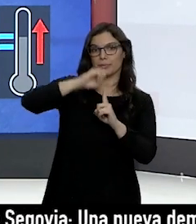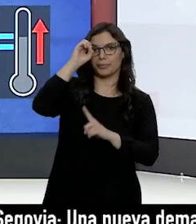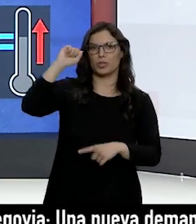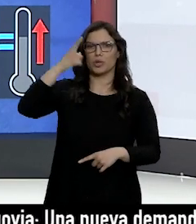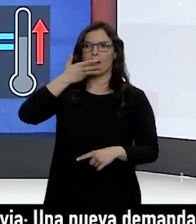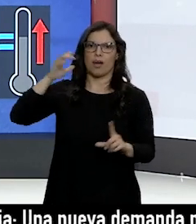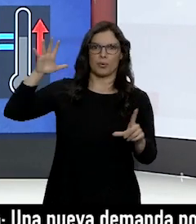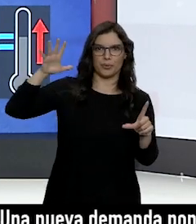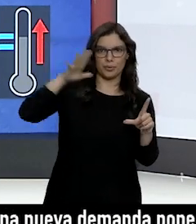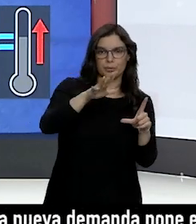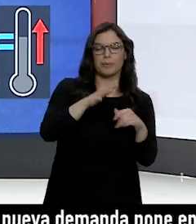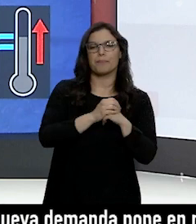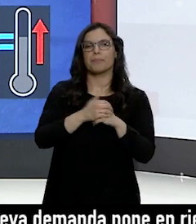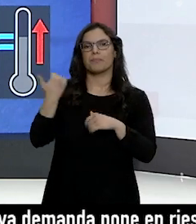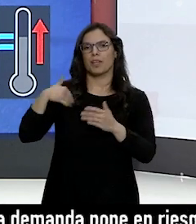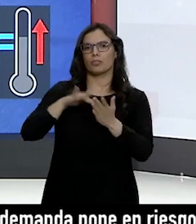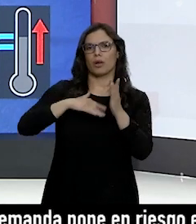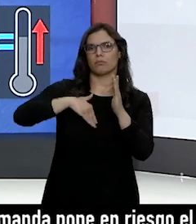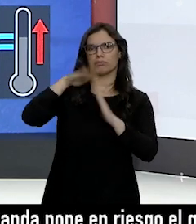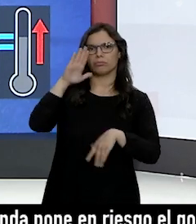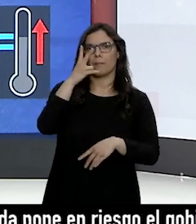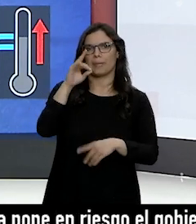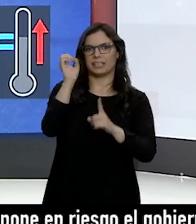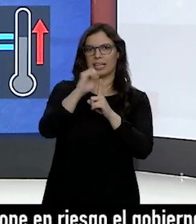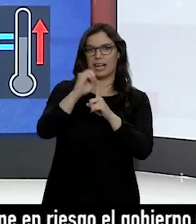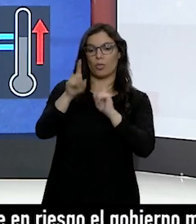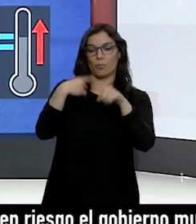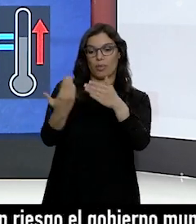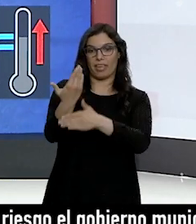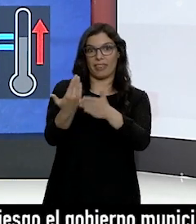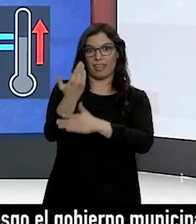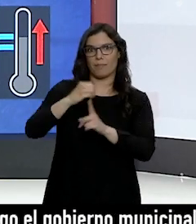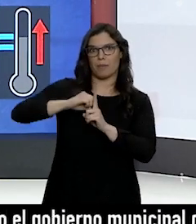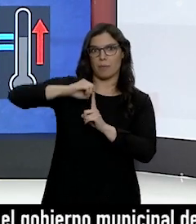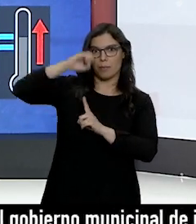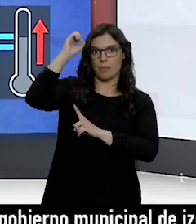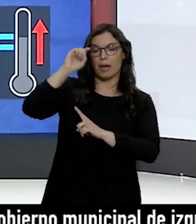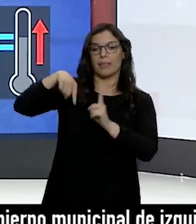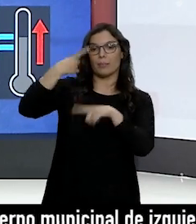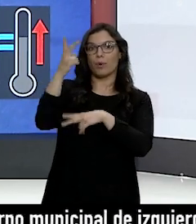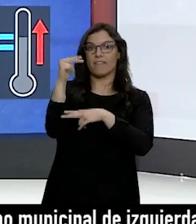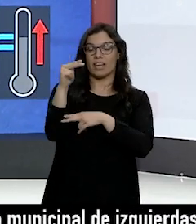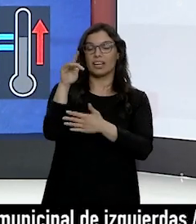sol calienta la superficie, ya alcanzamos los 20, seguirán subiendo durante los próximos días. El viernes